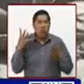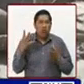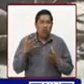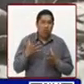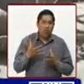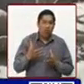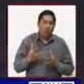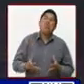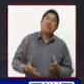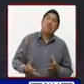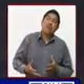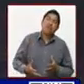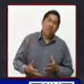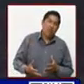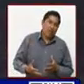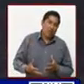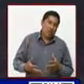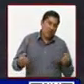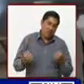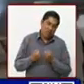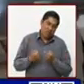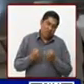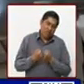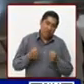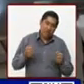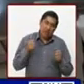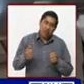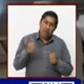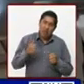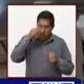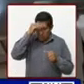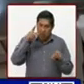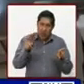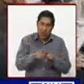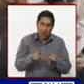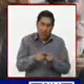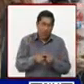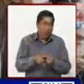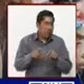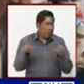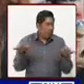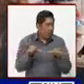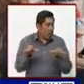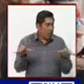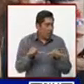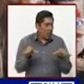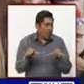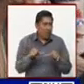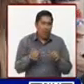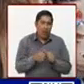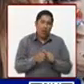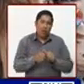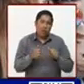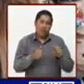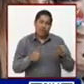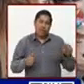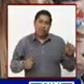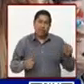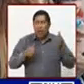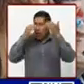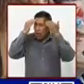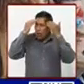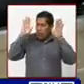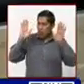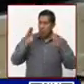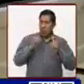metía cabezas, hacía que se pelee con su propio hermano, con mi papá, y es por eso que igual ha habido este alejamiento. No sabíamos nada de